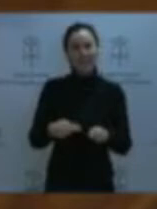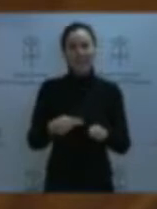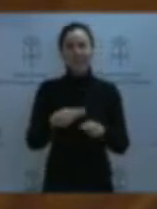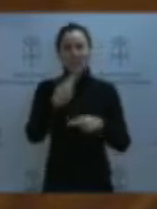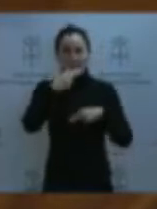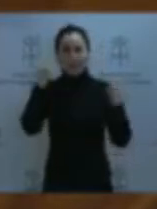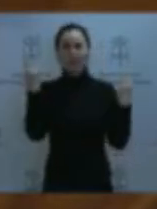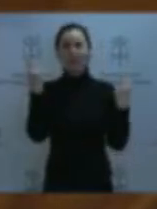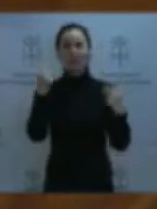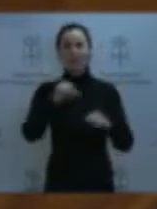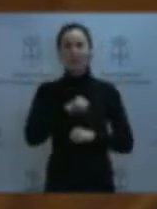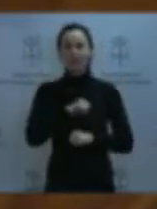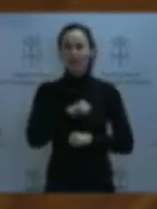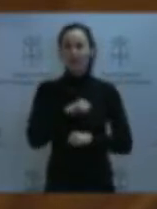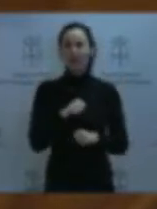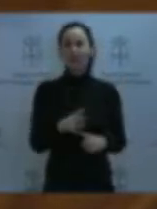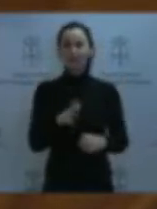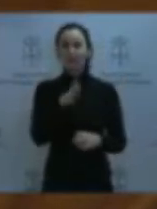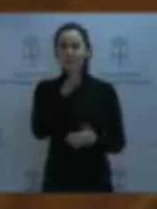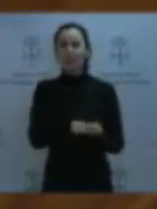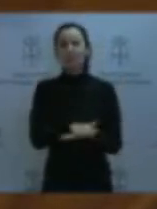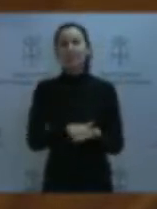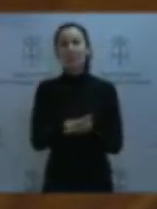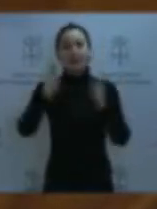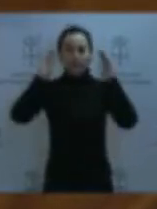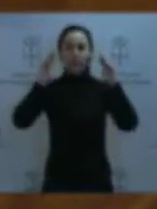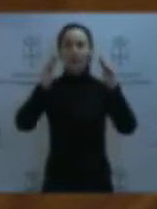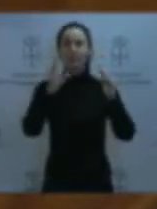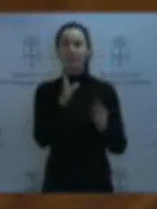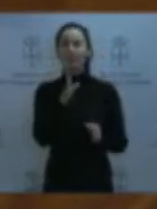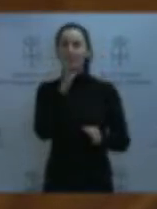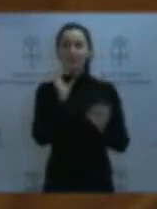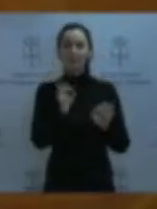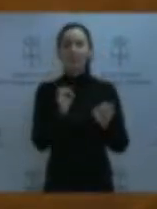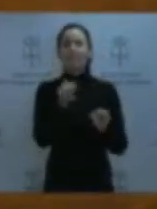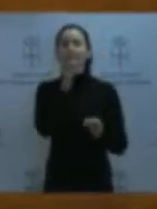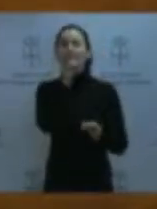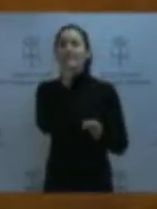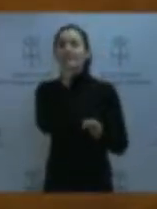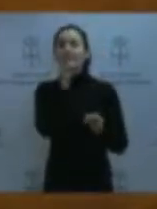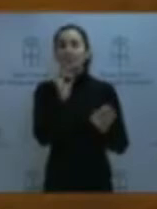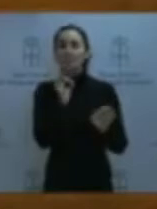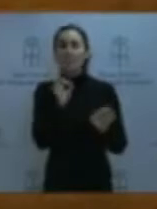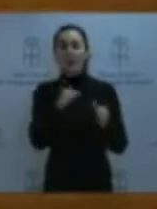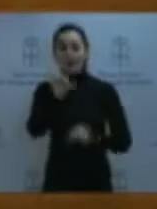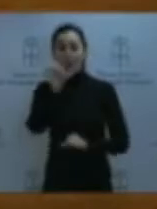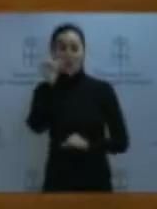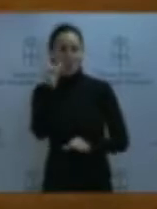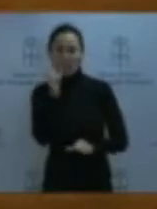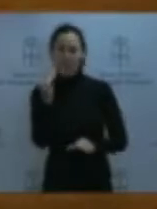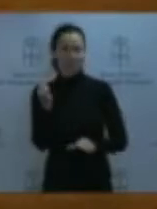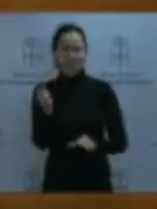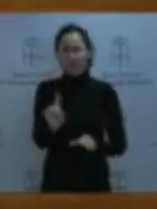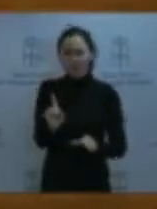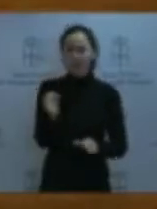empleo. Hablábamos de la formación, que tenía que dejar de concentrarse en unos núcleos determinados, especialmente Gijón y Oviedo, tenía que extenderse por el territorio